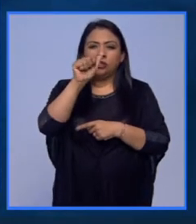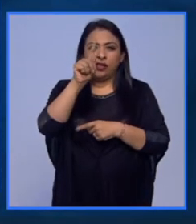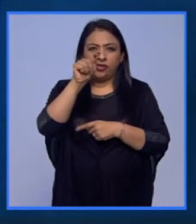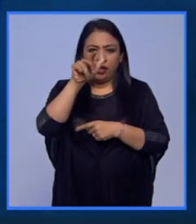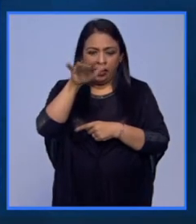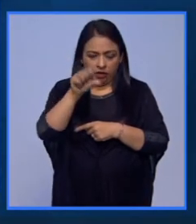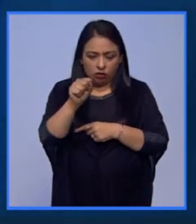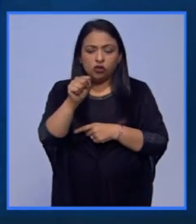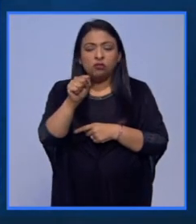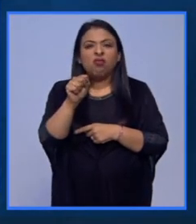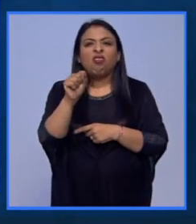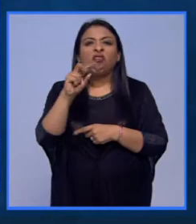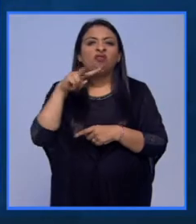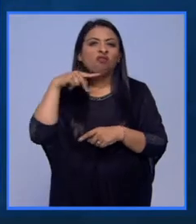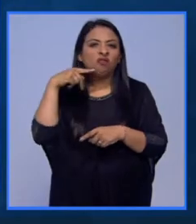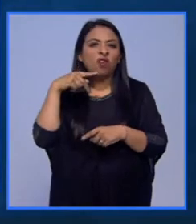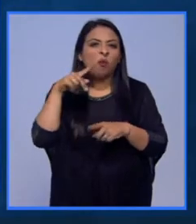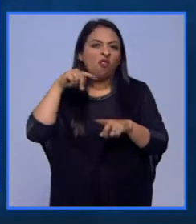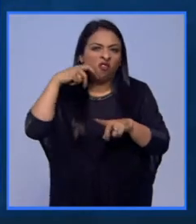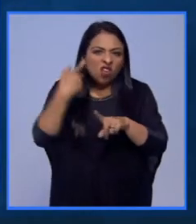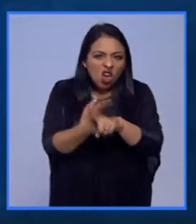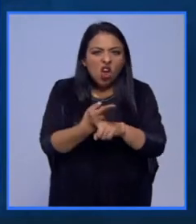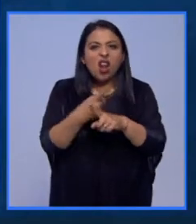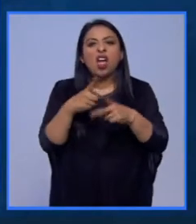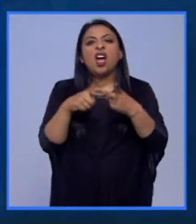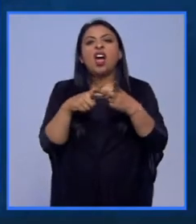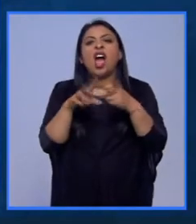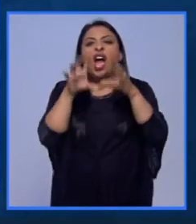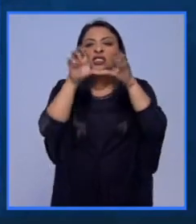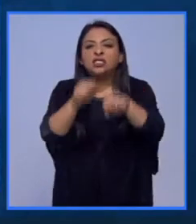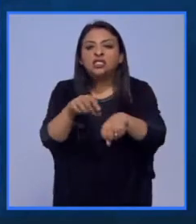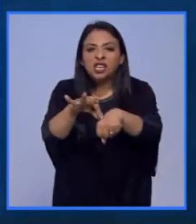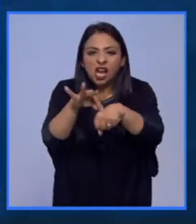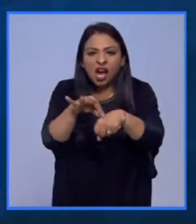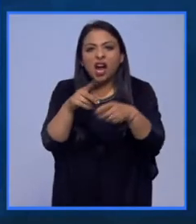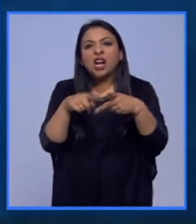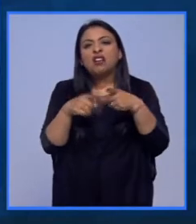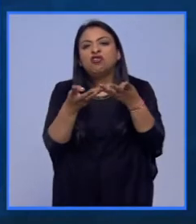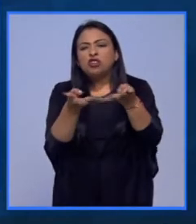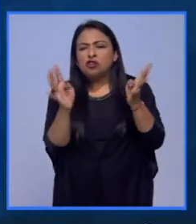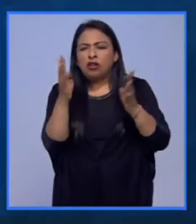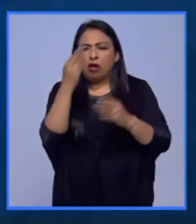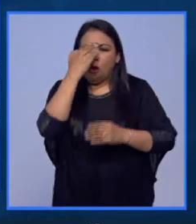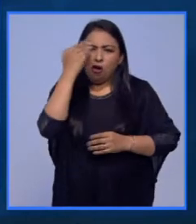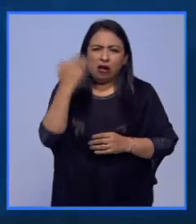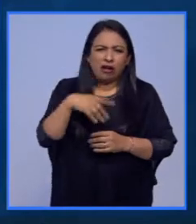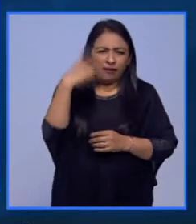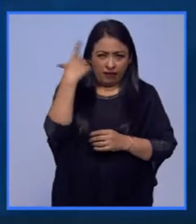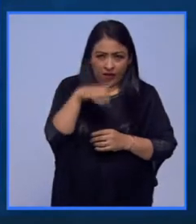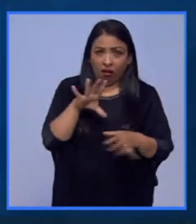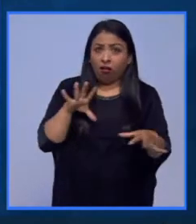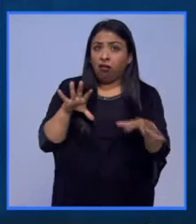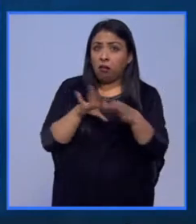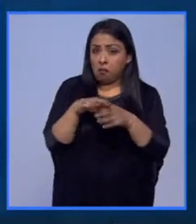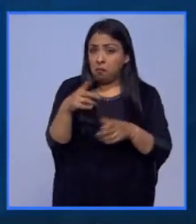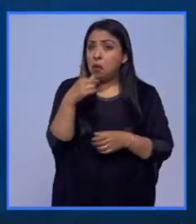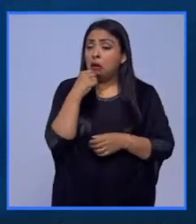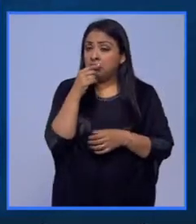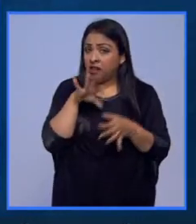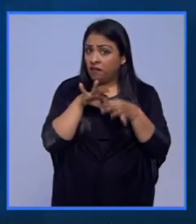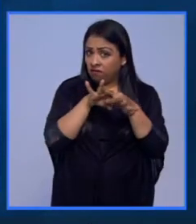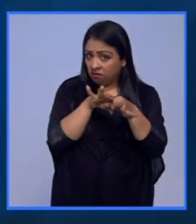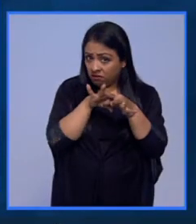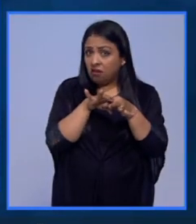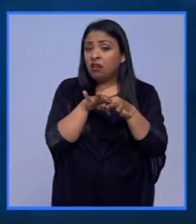sí. Exacto, que violan, hacen canibalismo, hacen ceremonias terribles. Y tienen vínculos con la policía, tienen vínculos